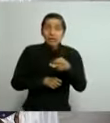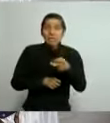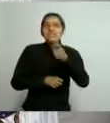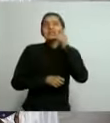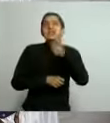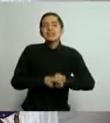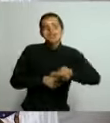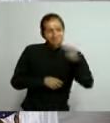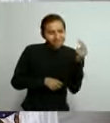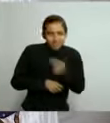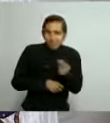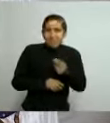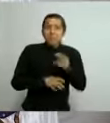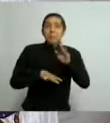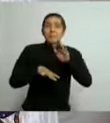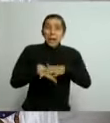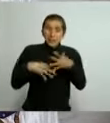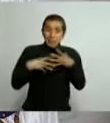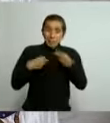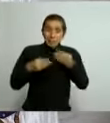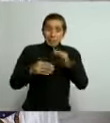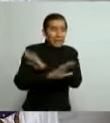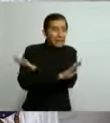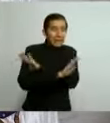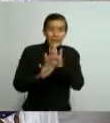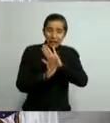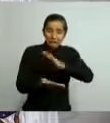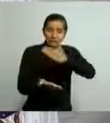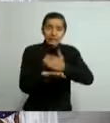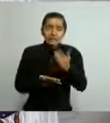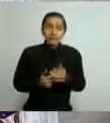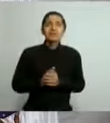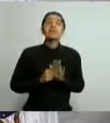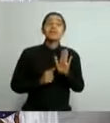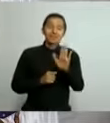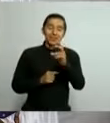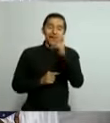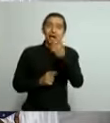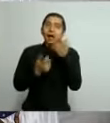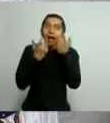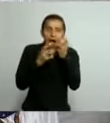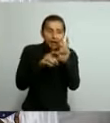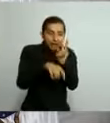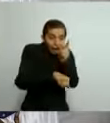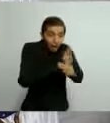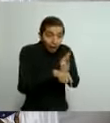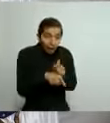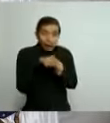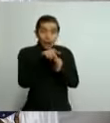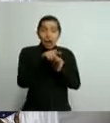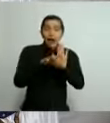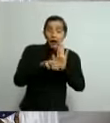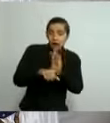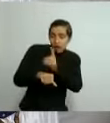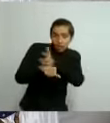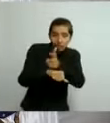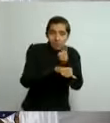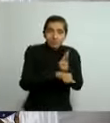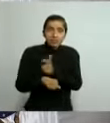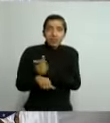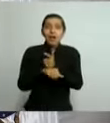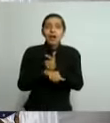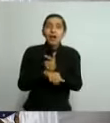rompamos la cadena de contagio, es decir, que seamos capaces de identificar las medidas de protección